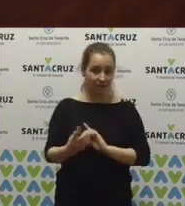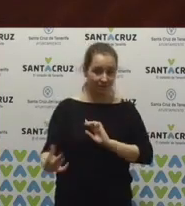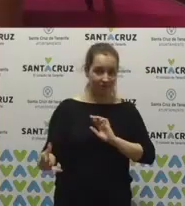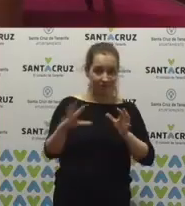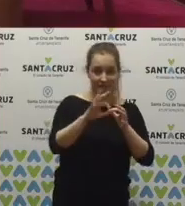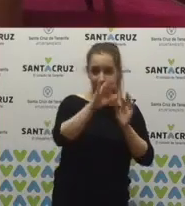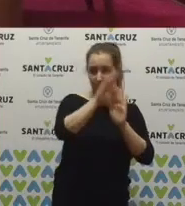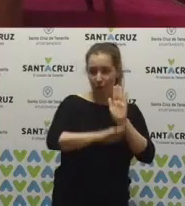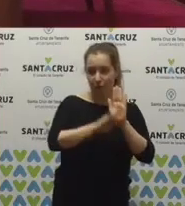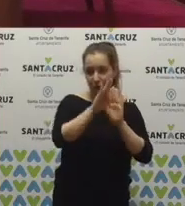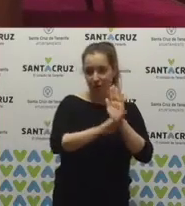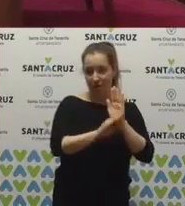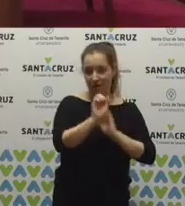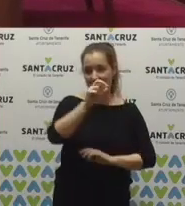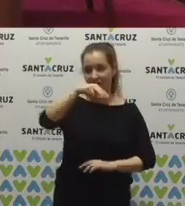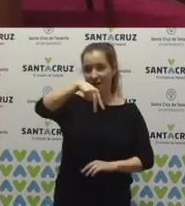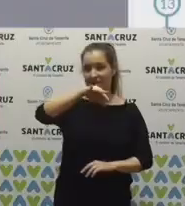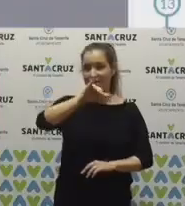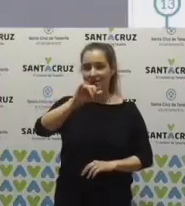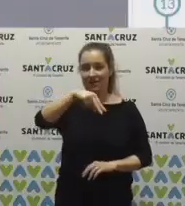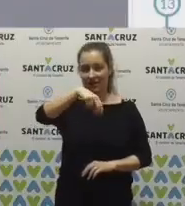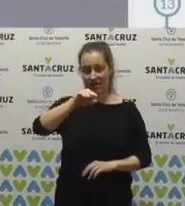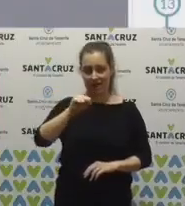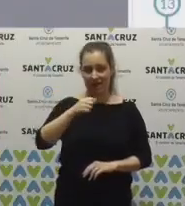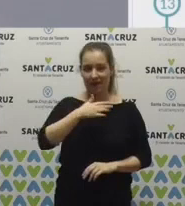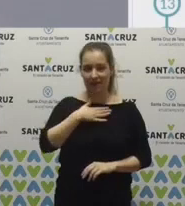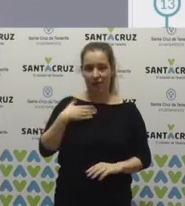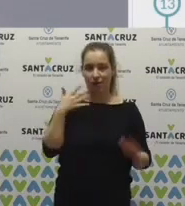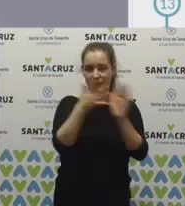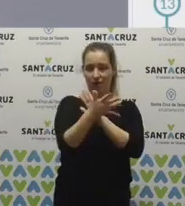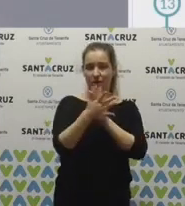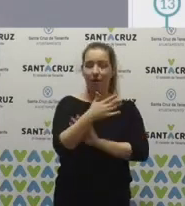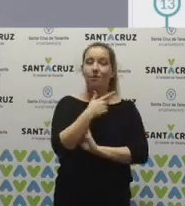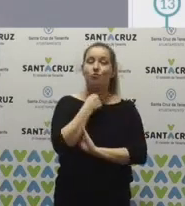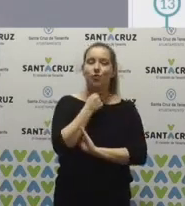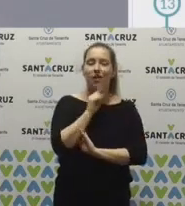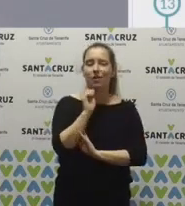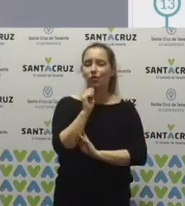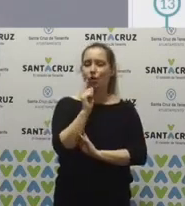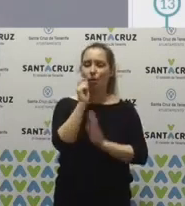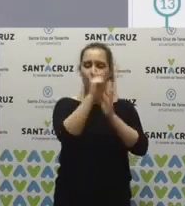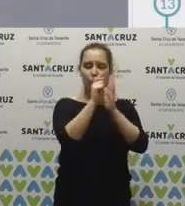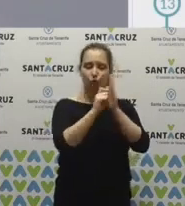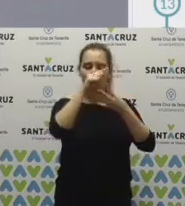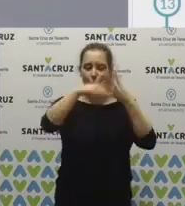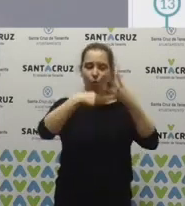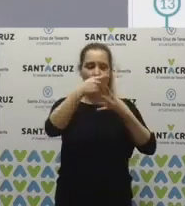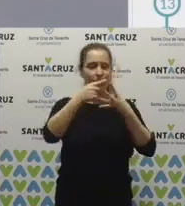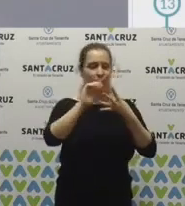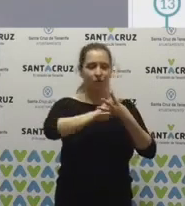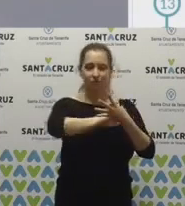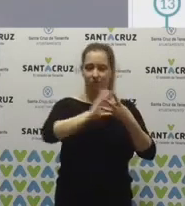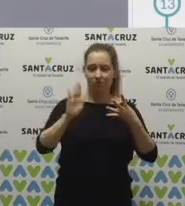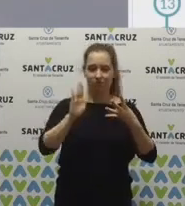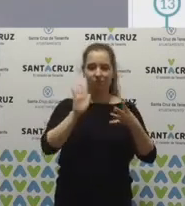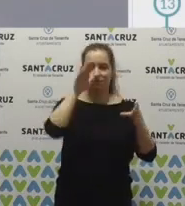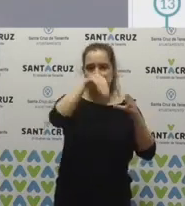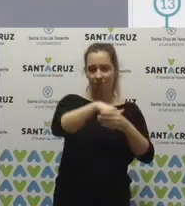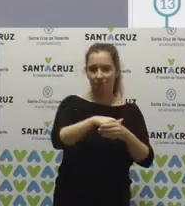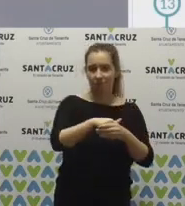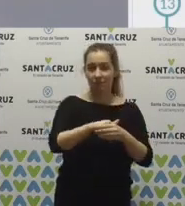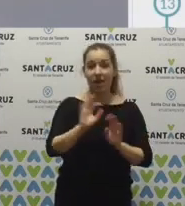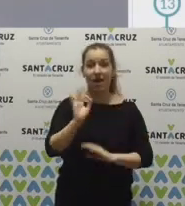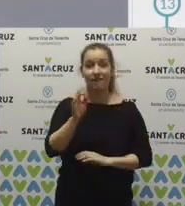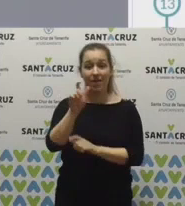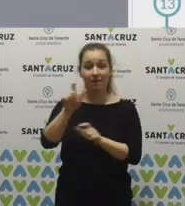gustaría en este caso que solamente se ajustarán los cuatro primeros puntos es verdad que en el cabildo hay alguien que ve ahora mismo en